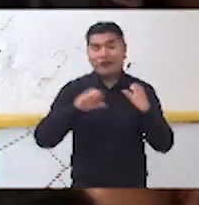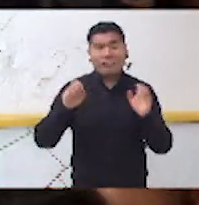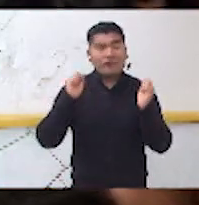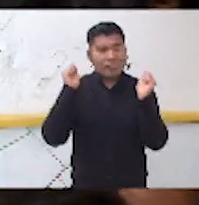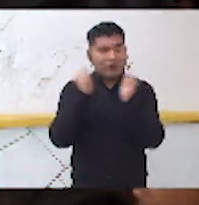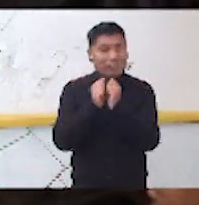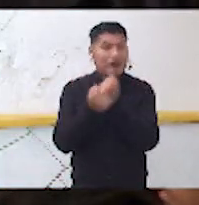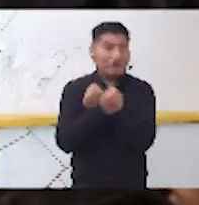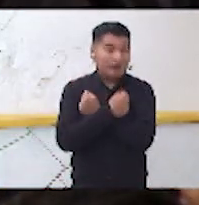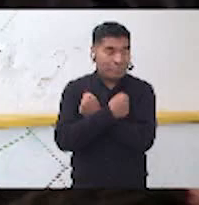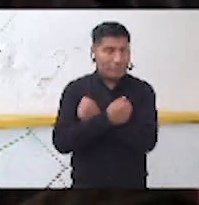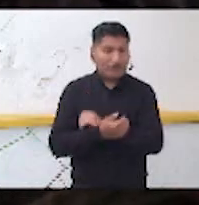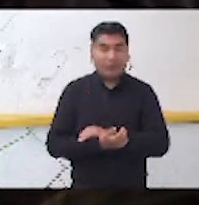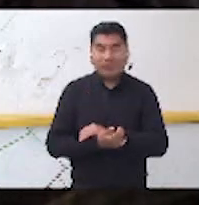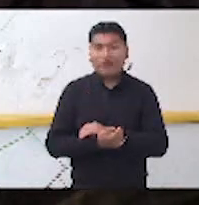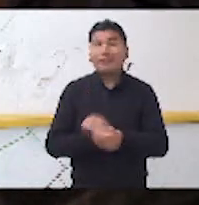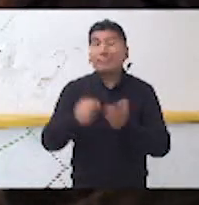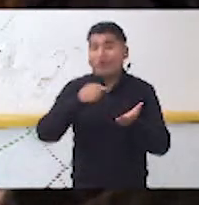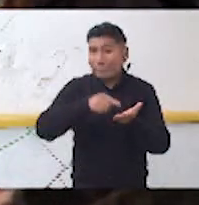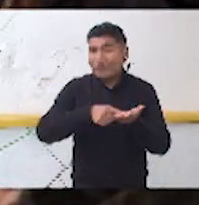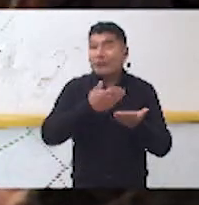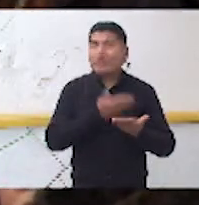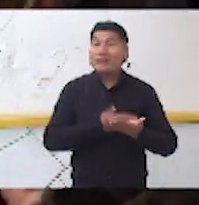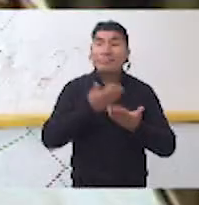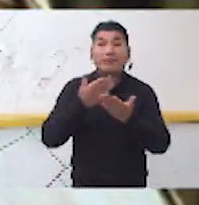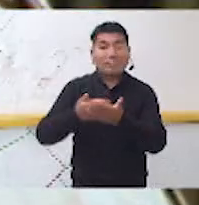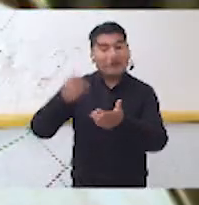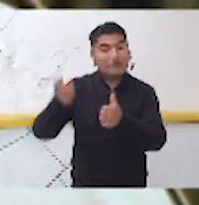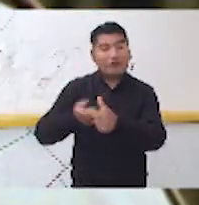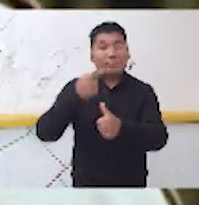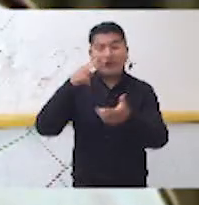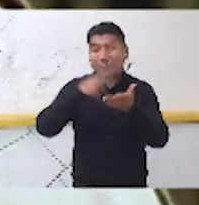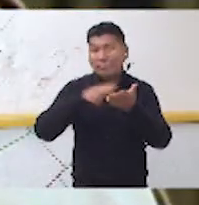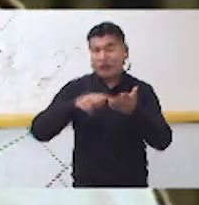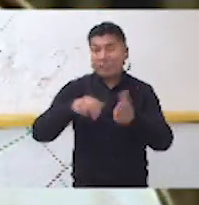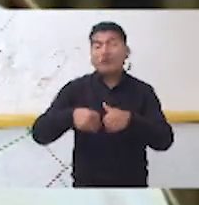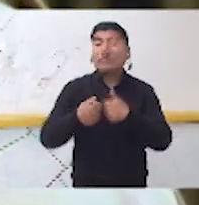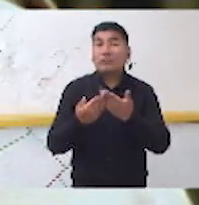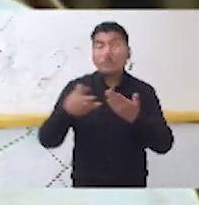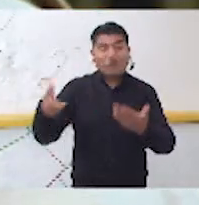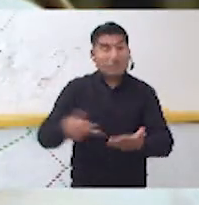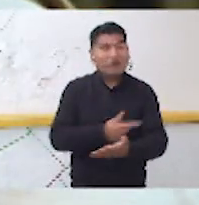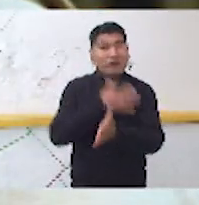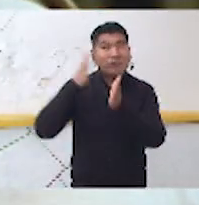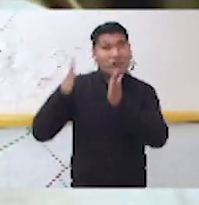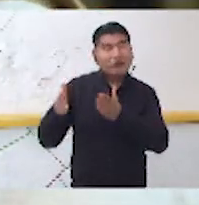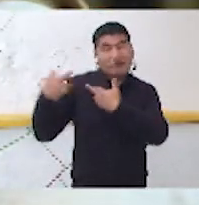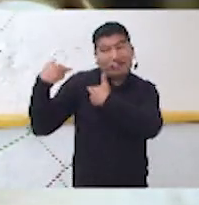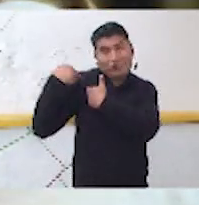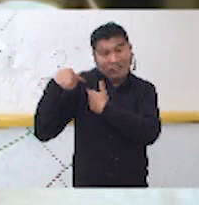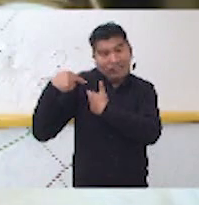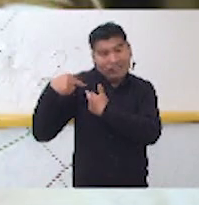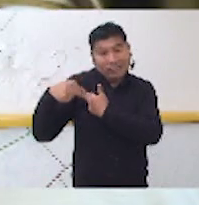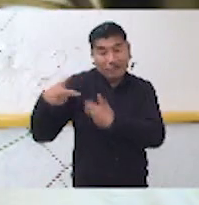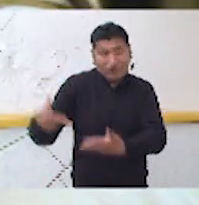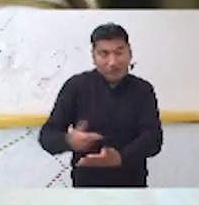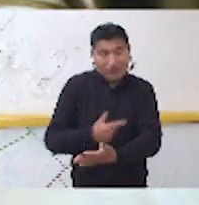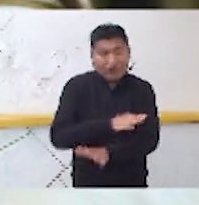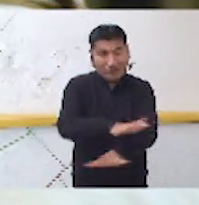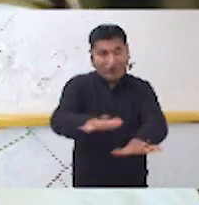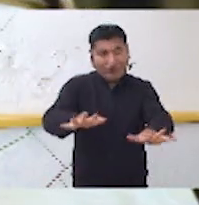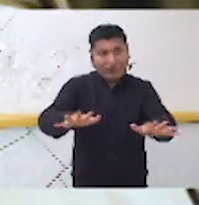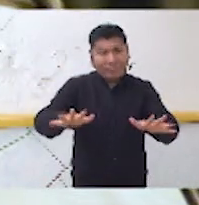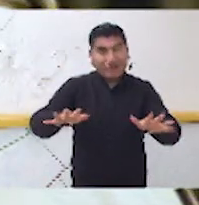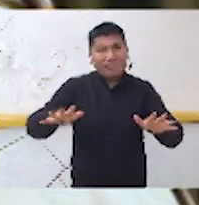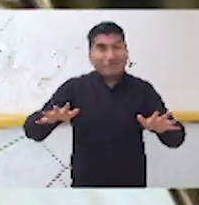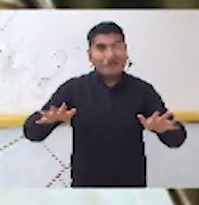amor. Es lo que plantea la primera lectura, como el pastor se ocupa de su rebaño cuando está en medio de